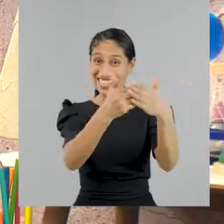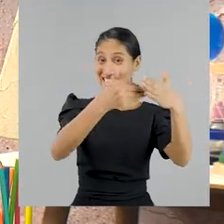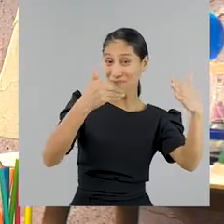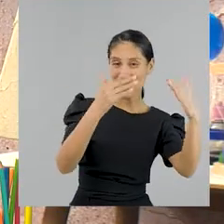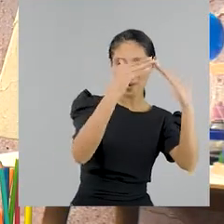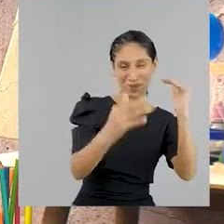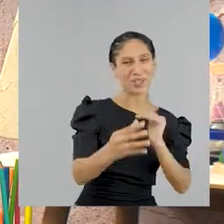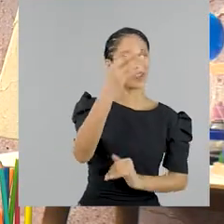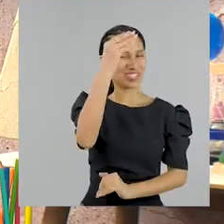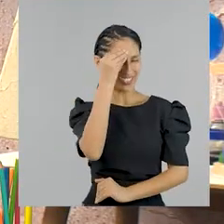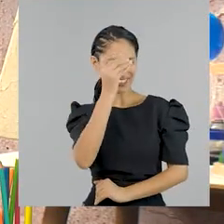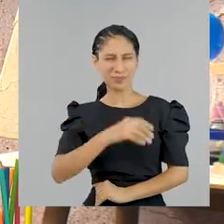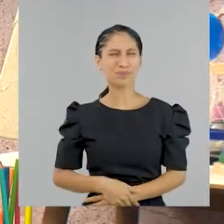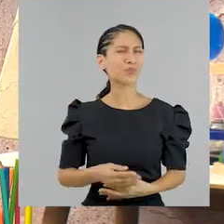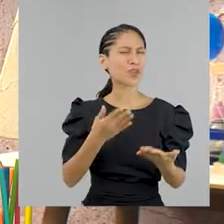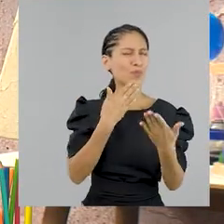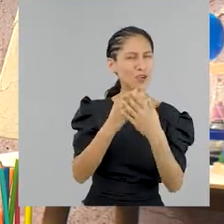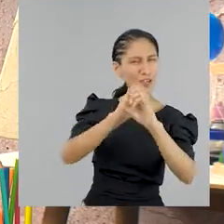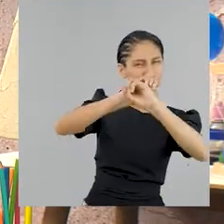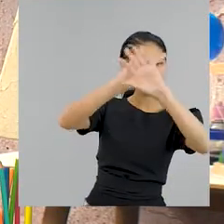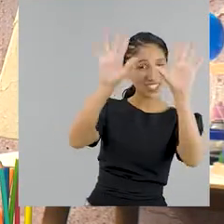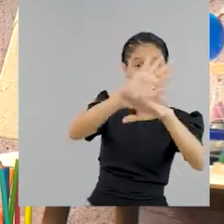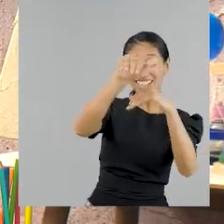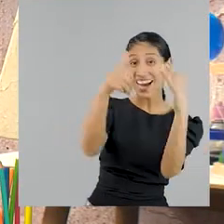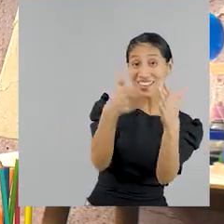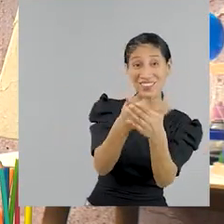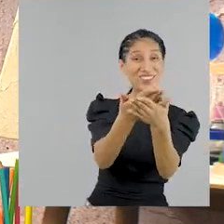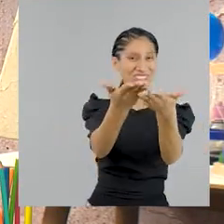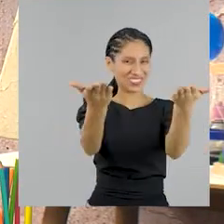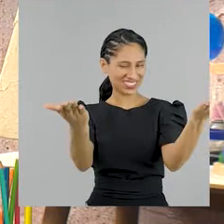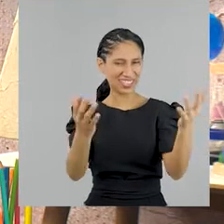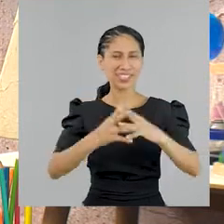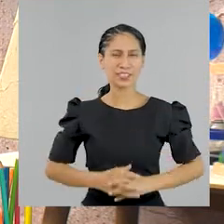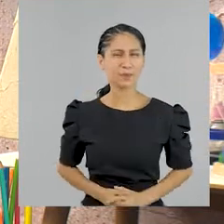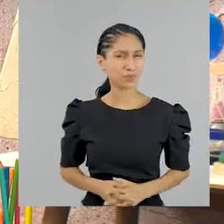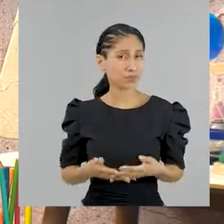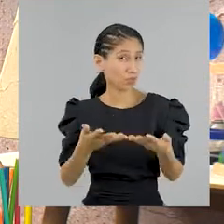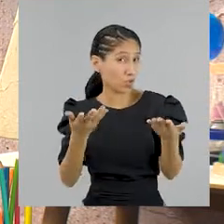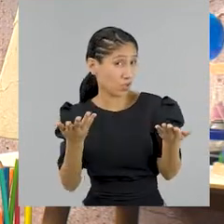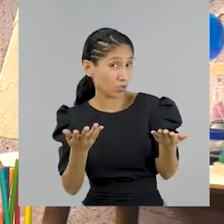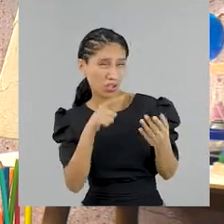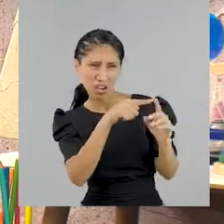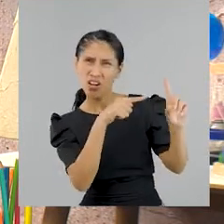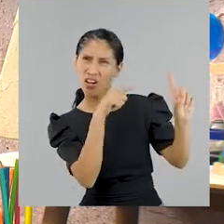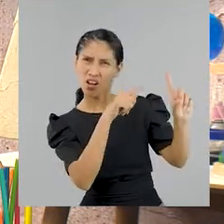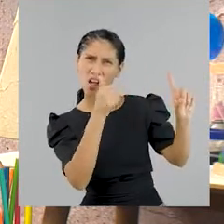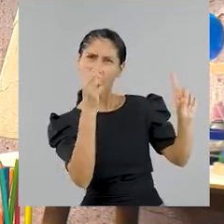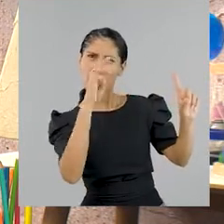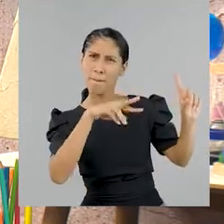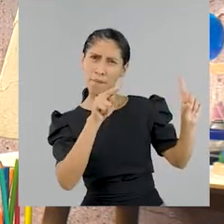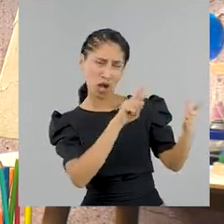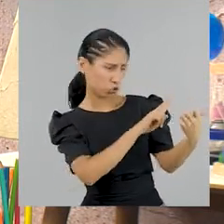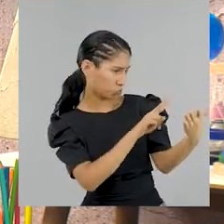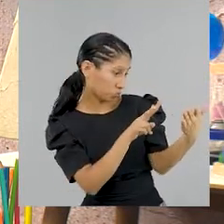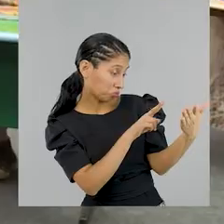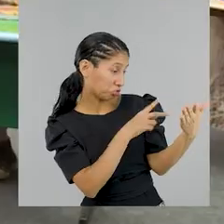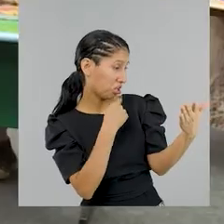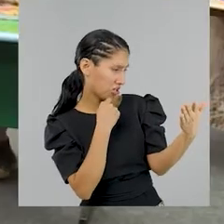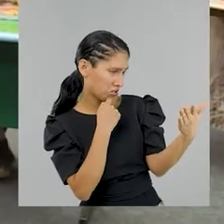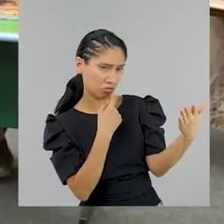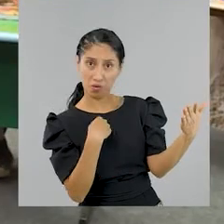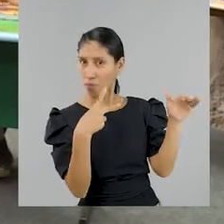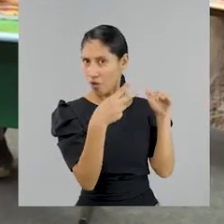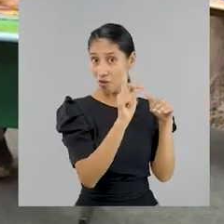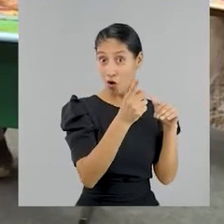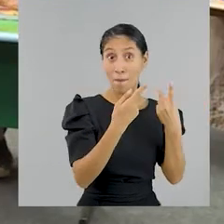chicas y chicos de la Aprendo en Casa. Buenos días a todas y todos. No quiero interrumpir a Maru, lo veo muy concentrado en su